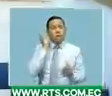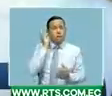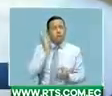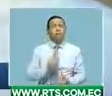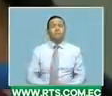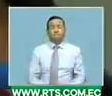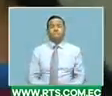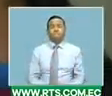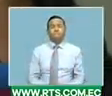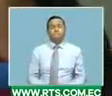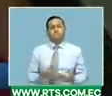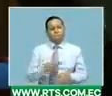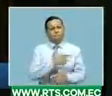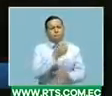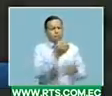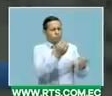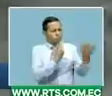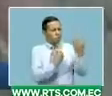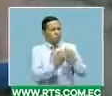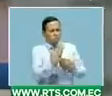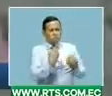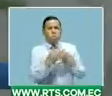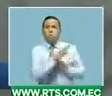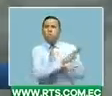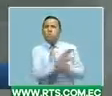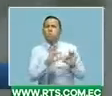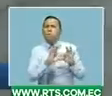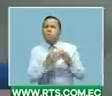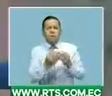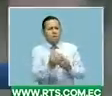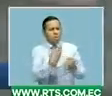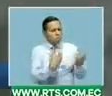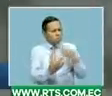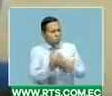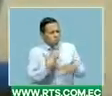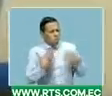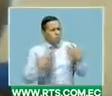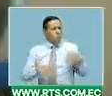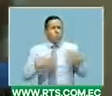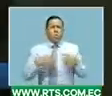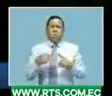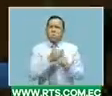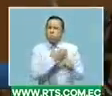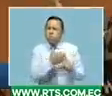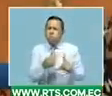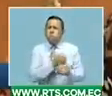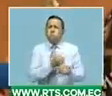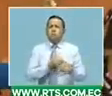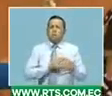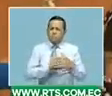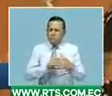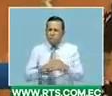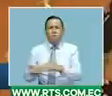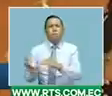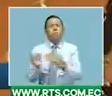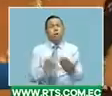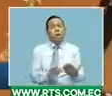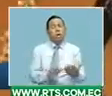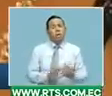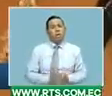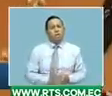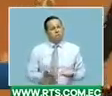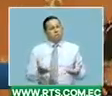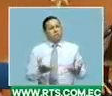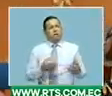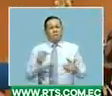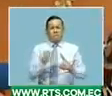Conozca dramáticos testimonios de familiares de víctimas de femicidio y víctimas de maltrato. El femicidio y la violencia son